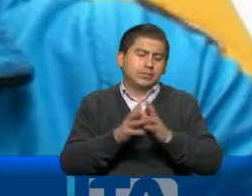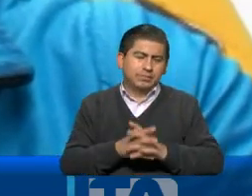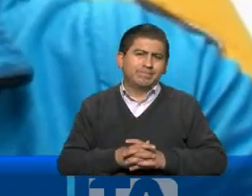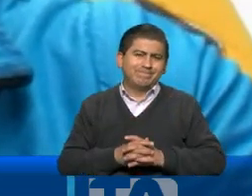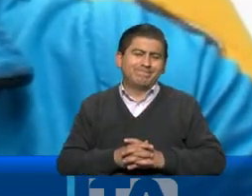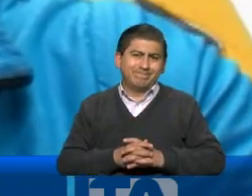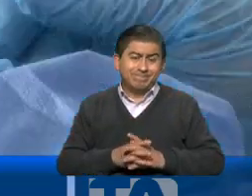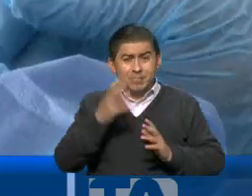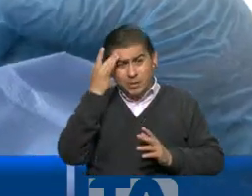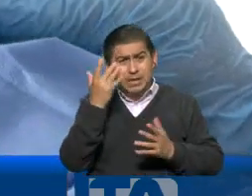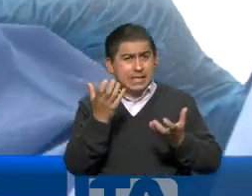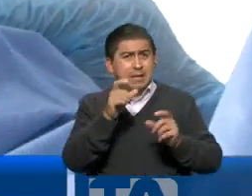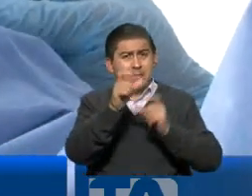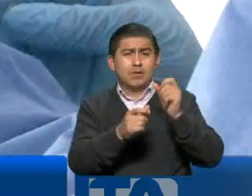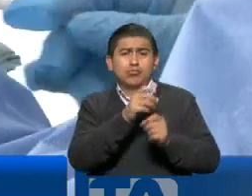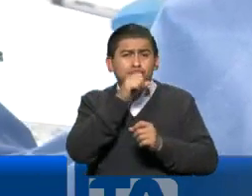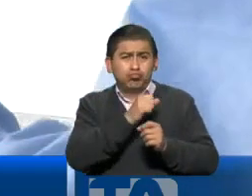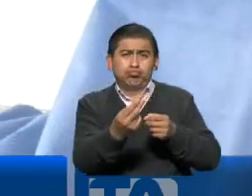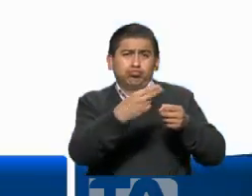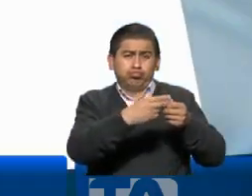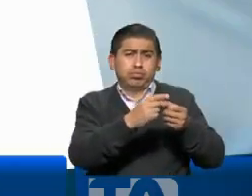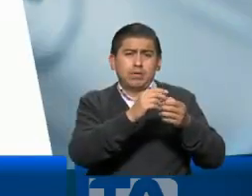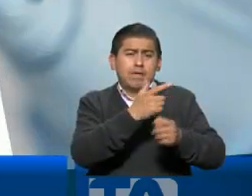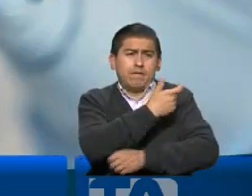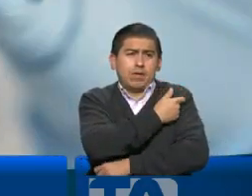institución que podamos vincular. Hasta el momento en el país,